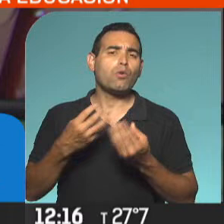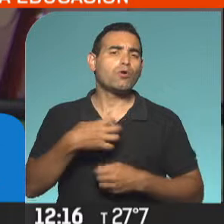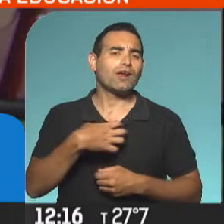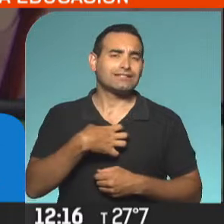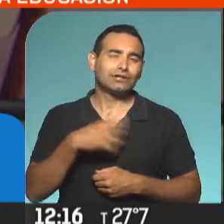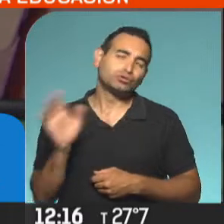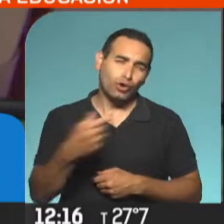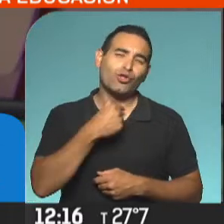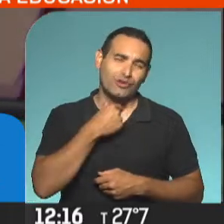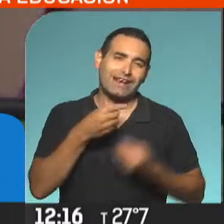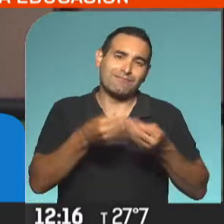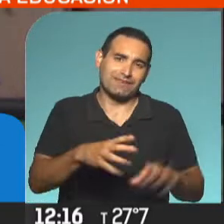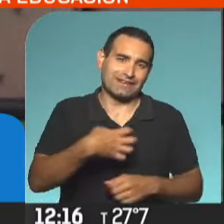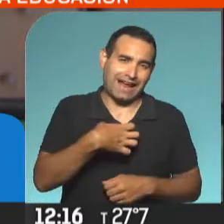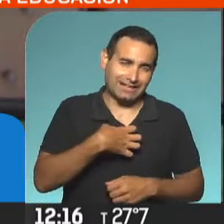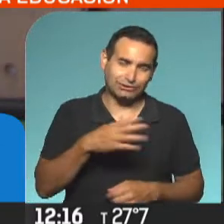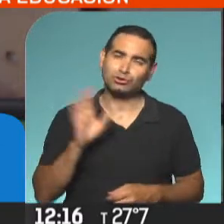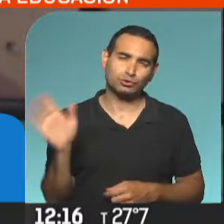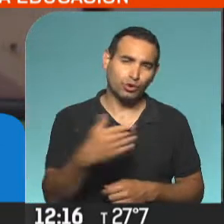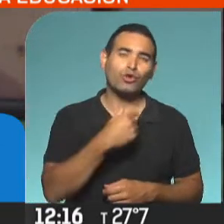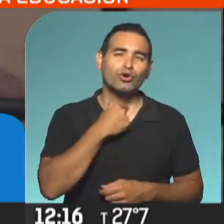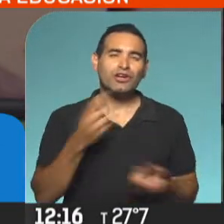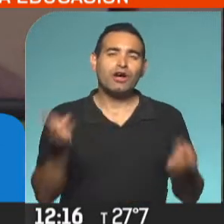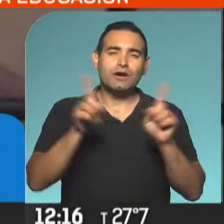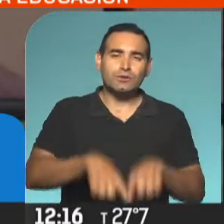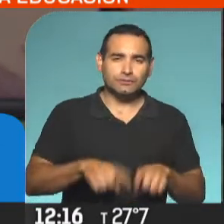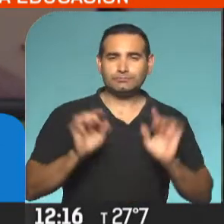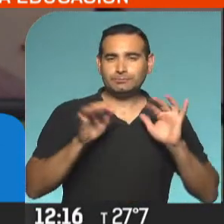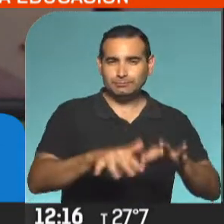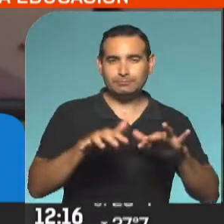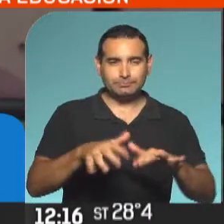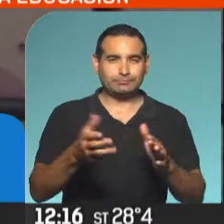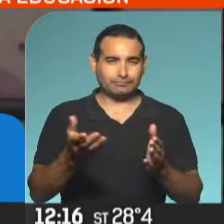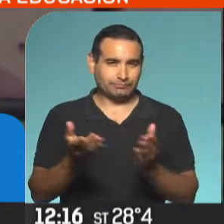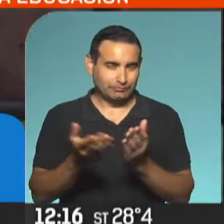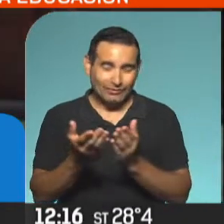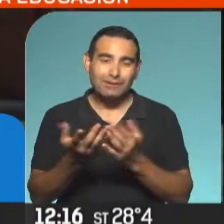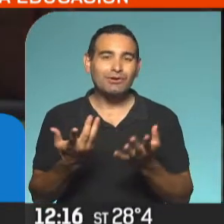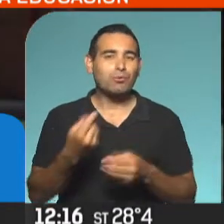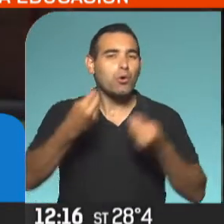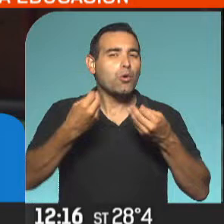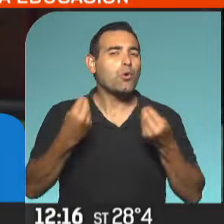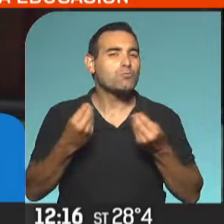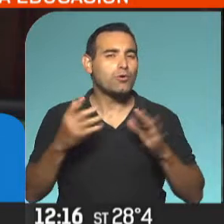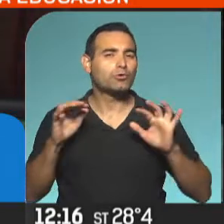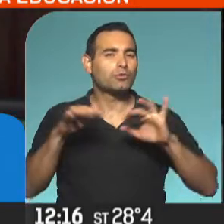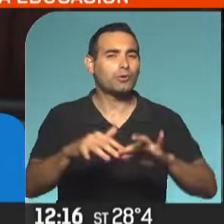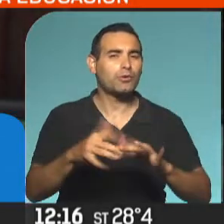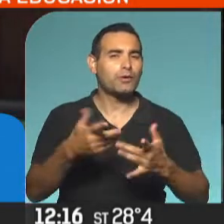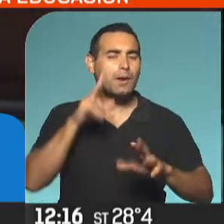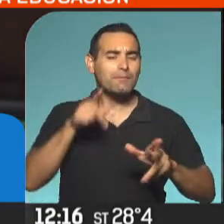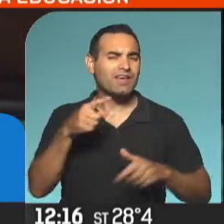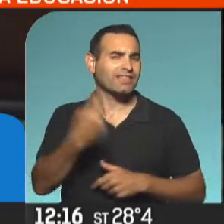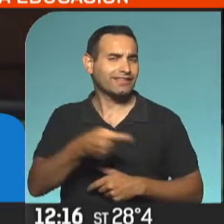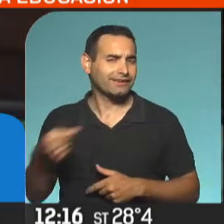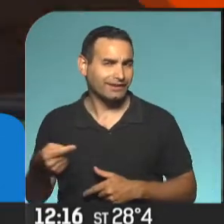Todos queremos que las clases comiencen, todos queremos volver al aula, ¿sí? El tema es qué condiciones y qué políticas se construyen para que